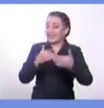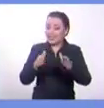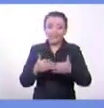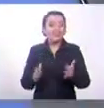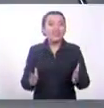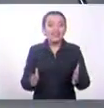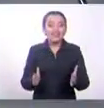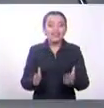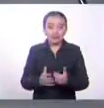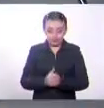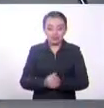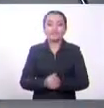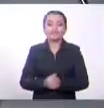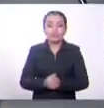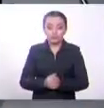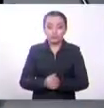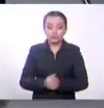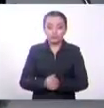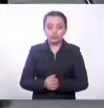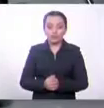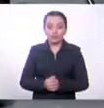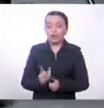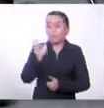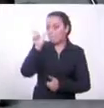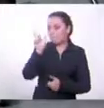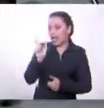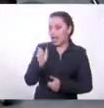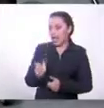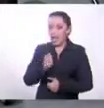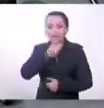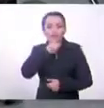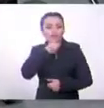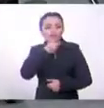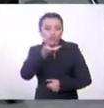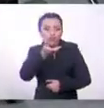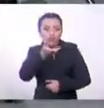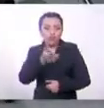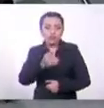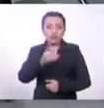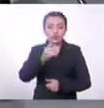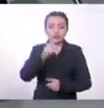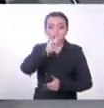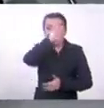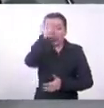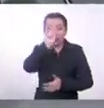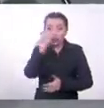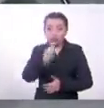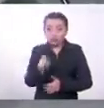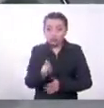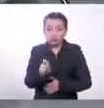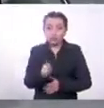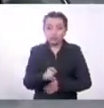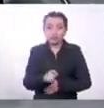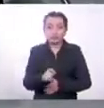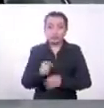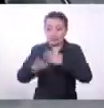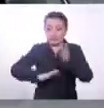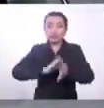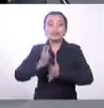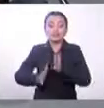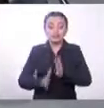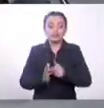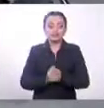nosotros traducimos ese mensaje, porque esa traducción se hace a partir de la experiencia que nosotros tenemos, es decir, de cómo